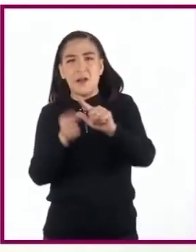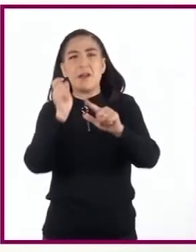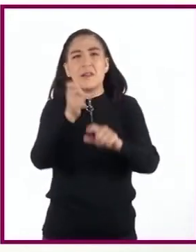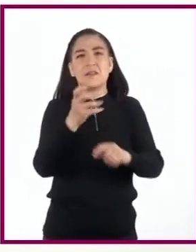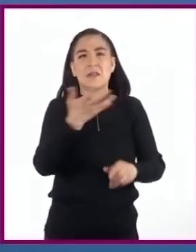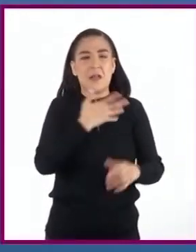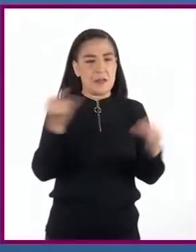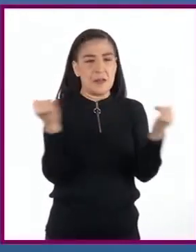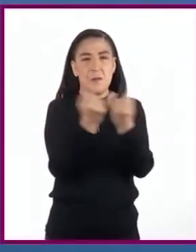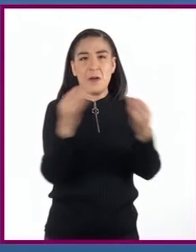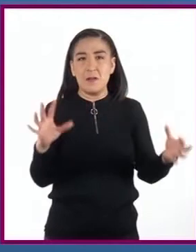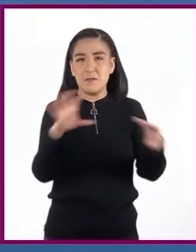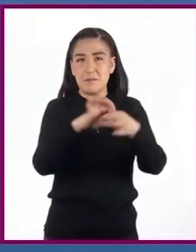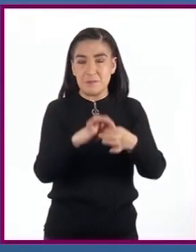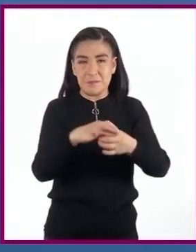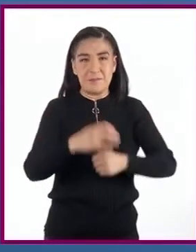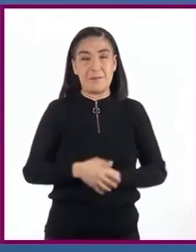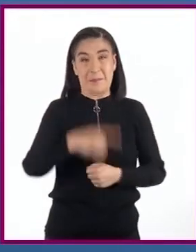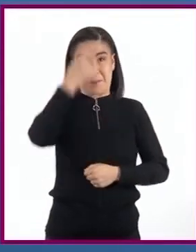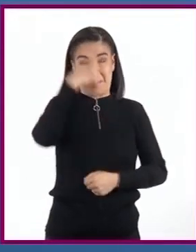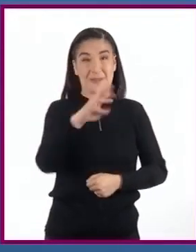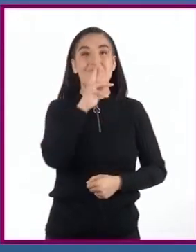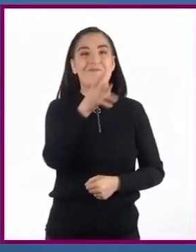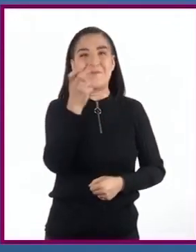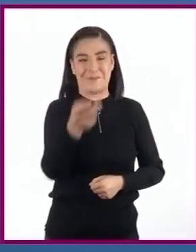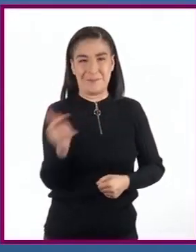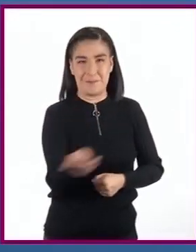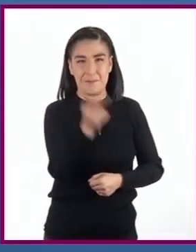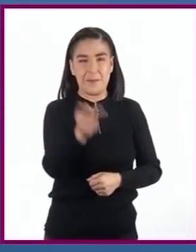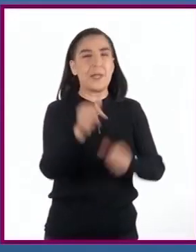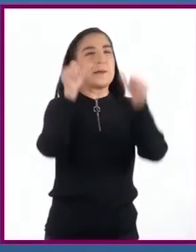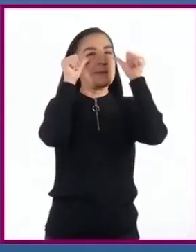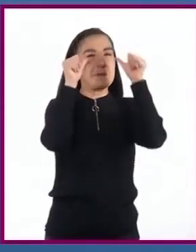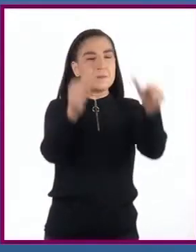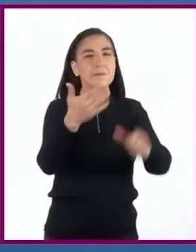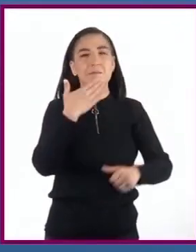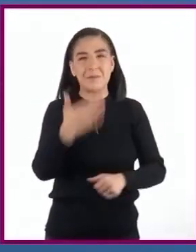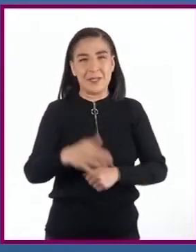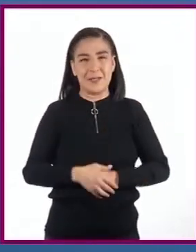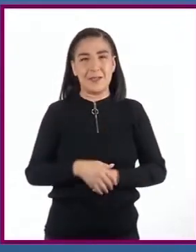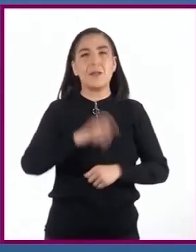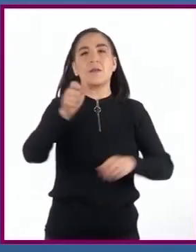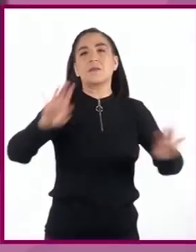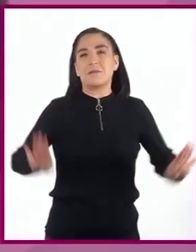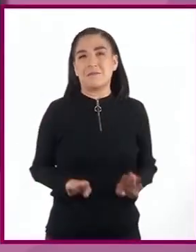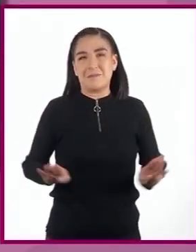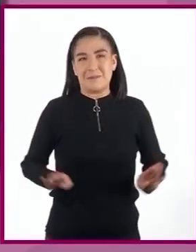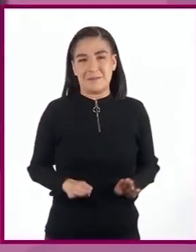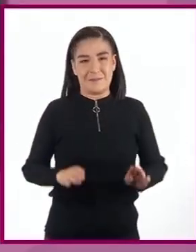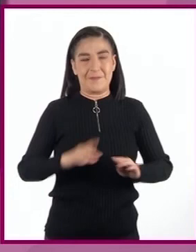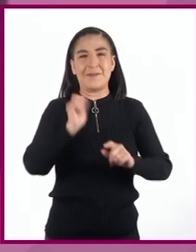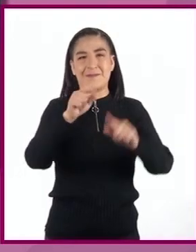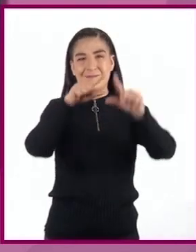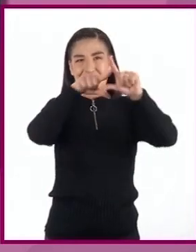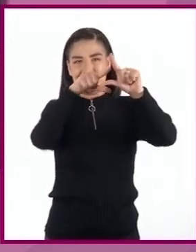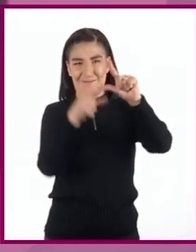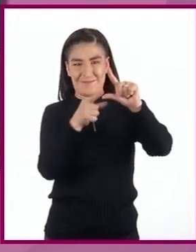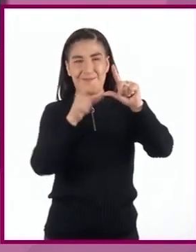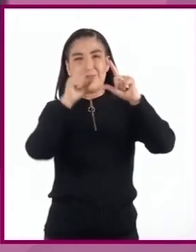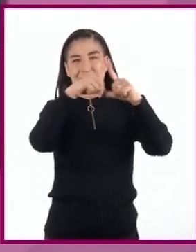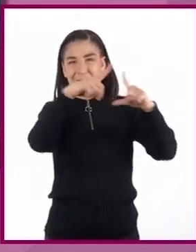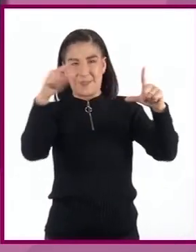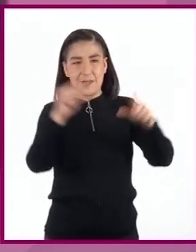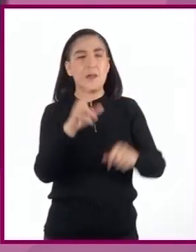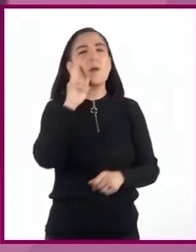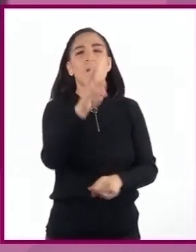a ellos? Para responder a esta pregunta, observemos con atención la siguiente pareja de triángulos. ¿Qué datos podemos observar